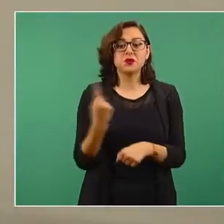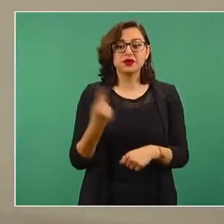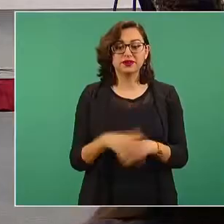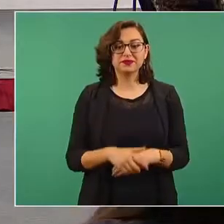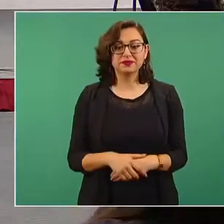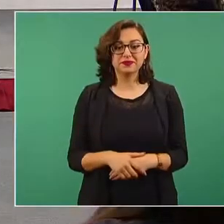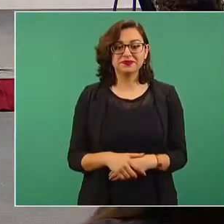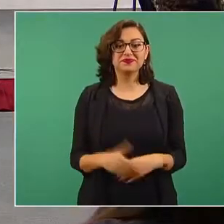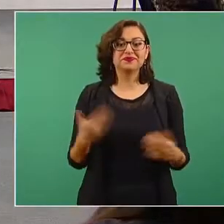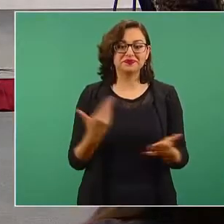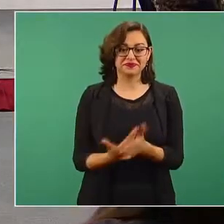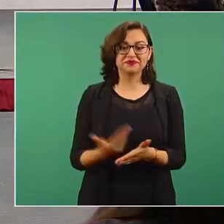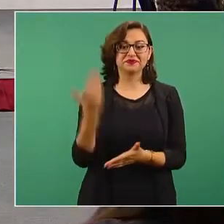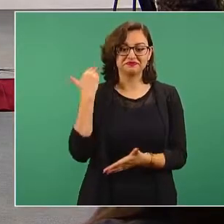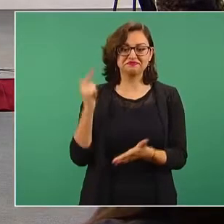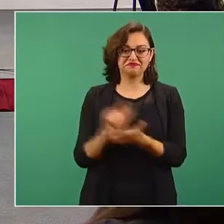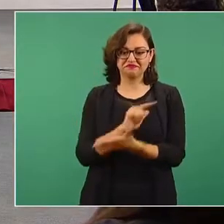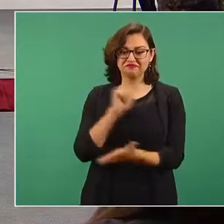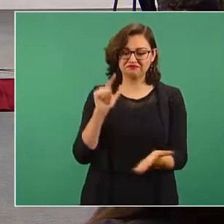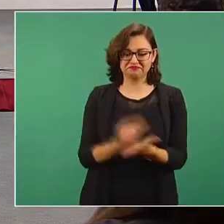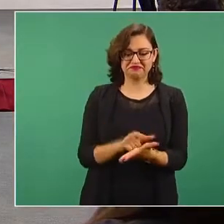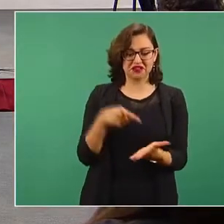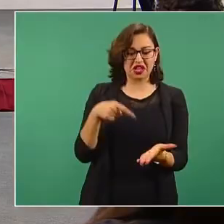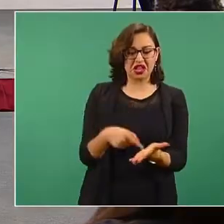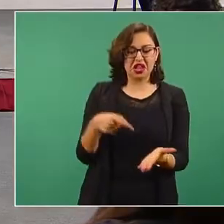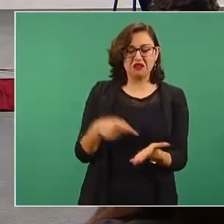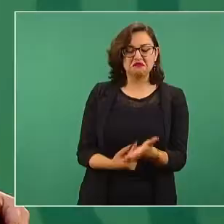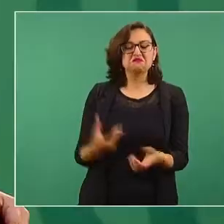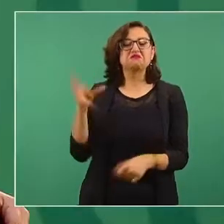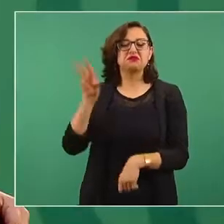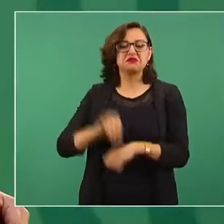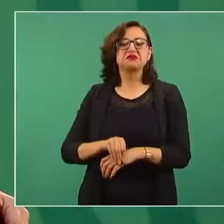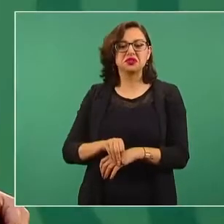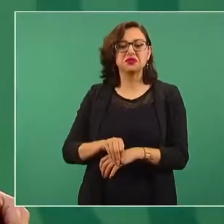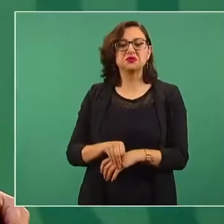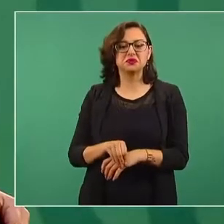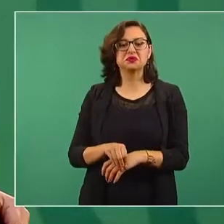legislación que si estas operaciones se hacían en bolsa,